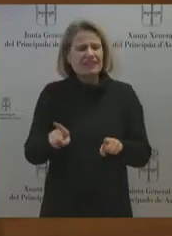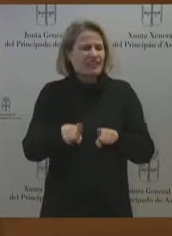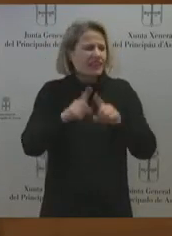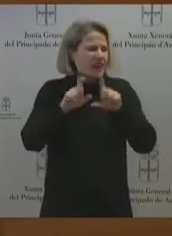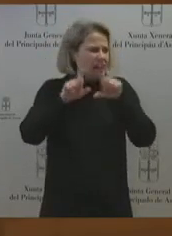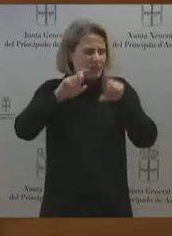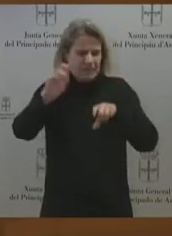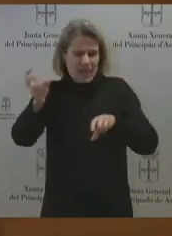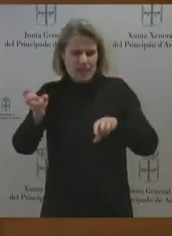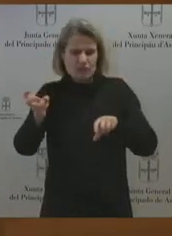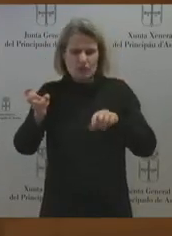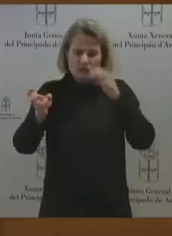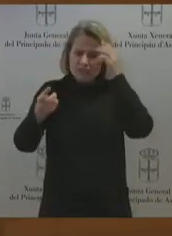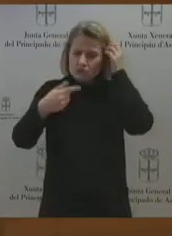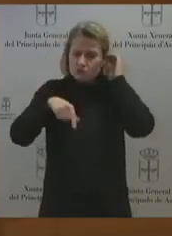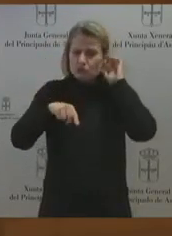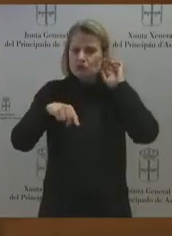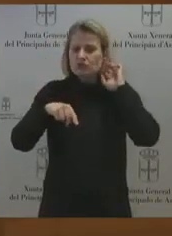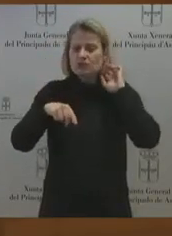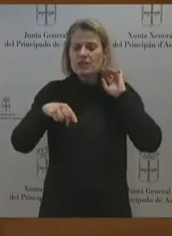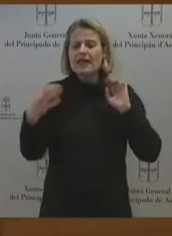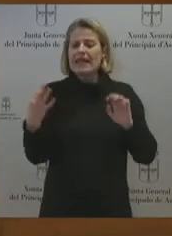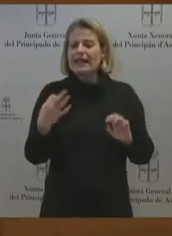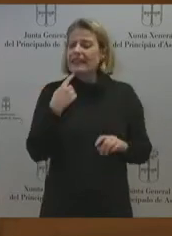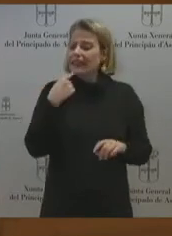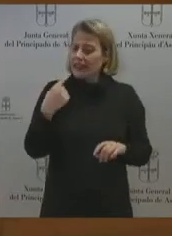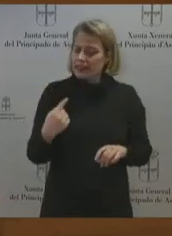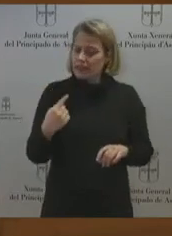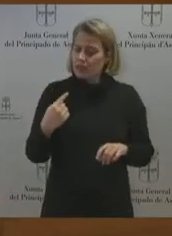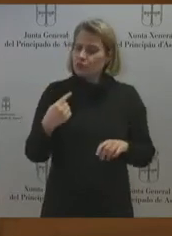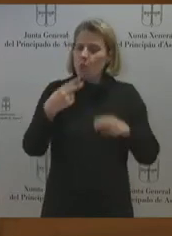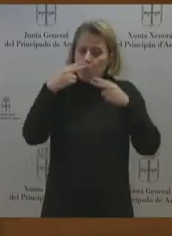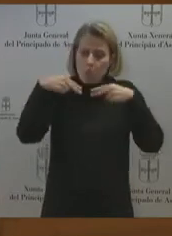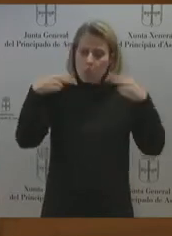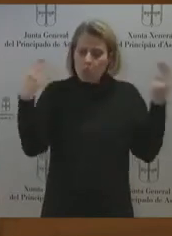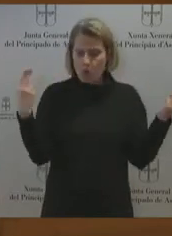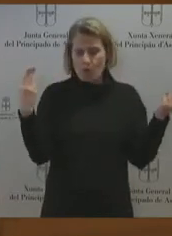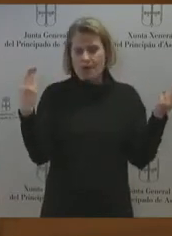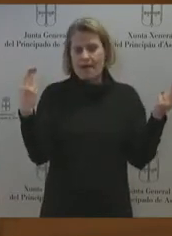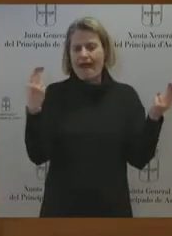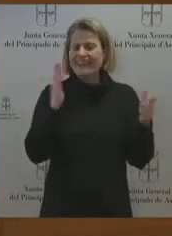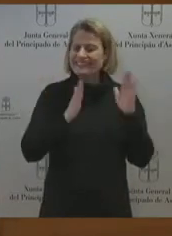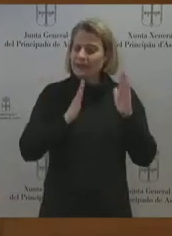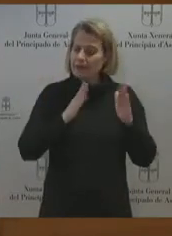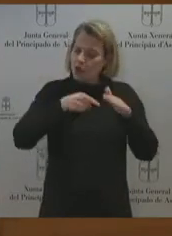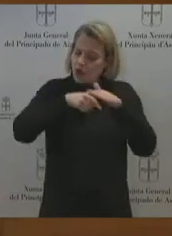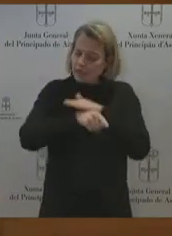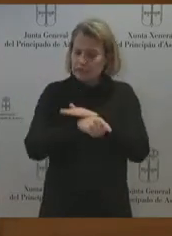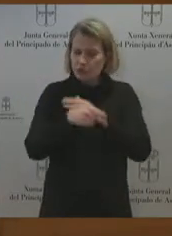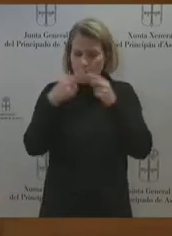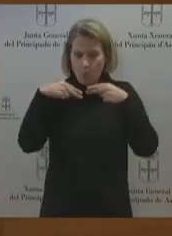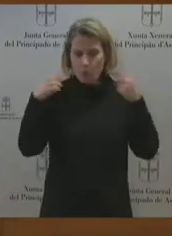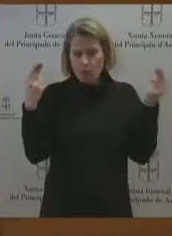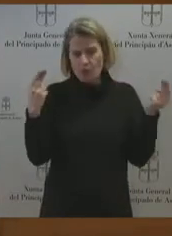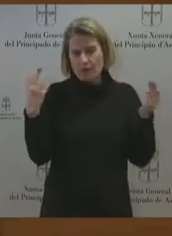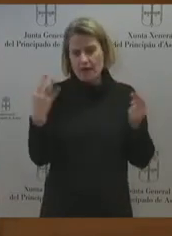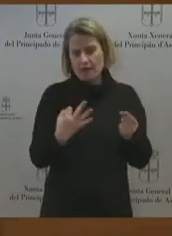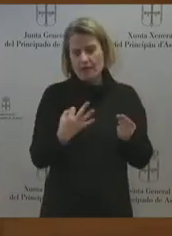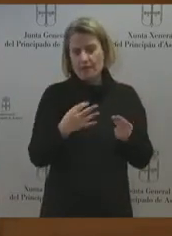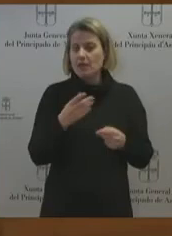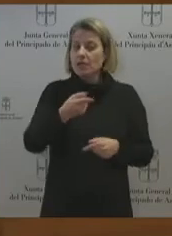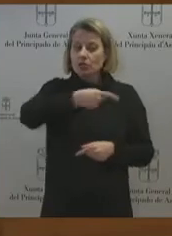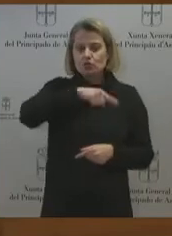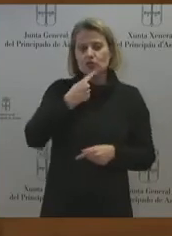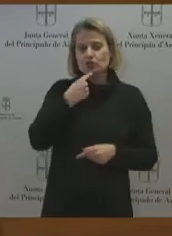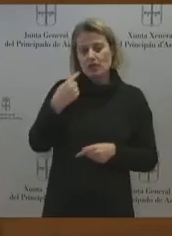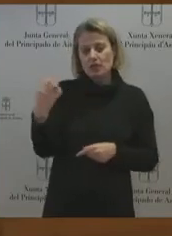pública. Hay opciones para salvar esto y, sobre todo, tenemos la obligación, porque para eso nos sentamos en estos asientos, para eso se nos paga el